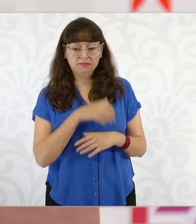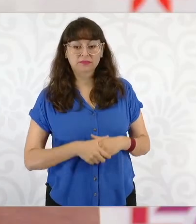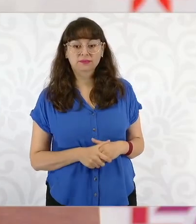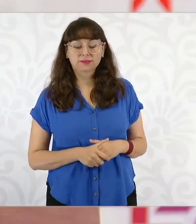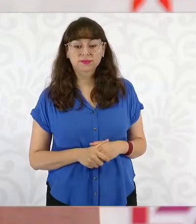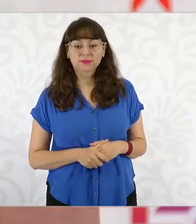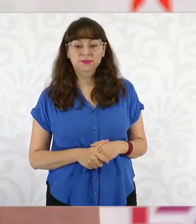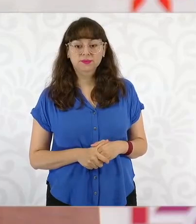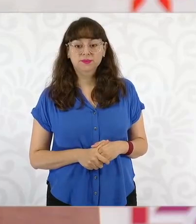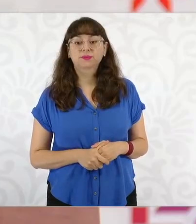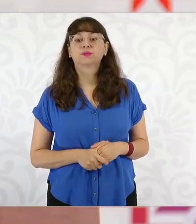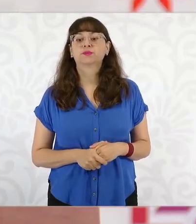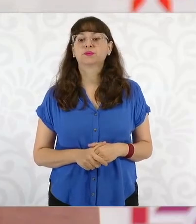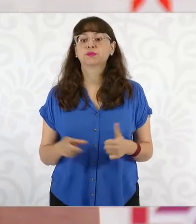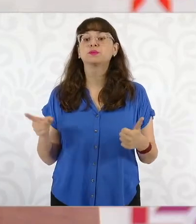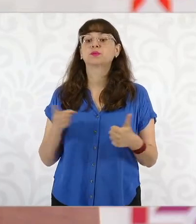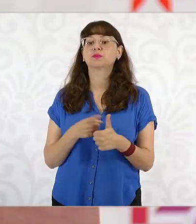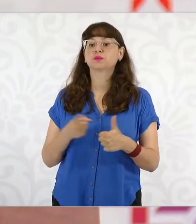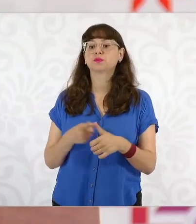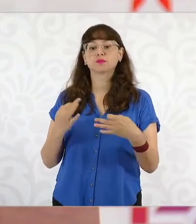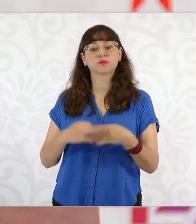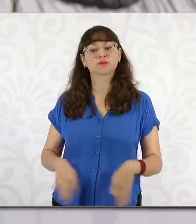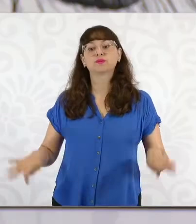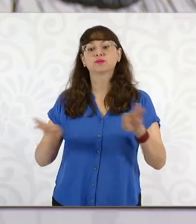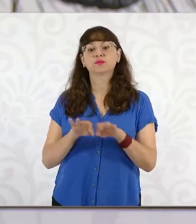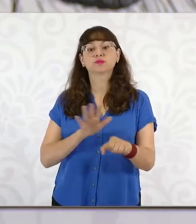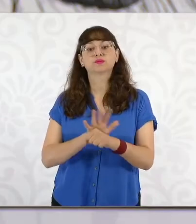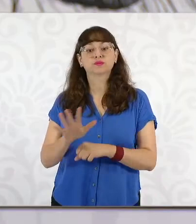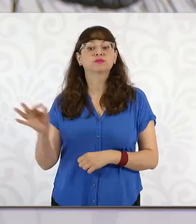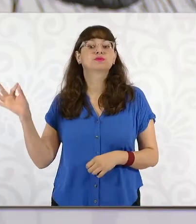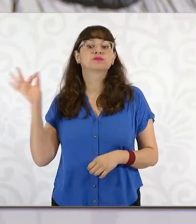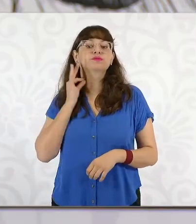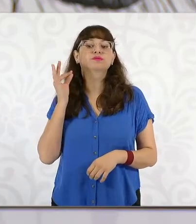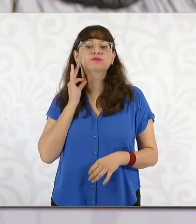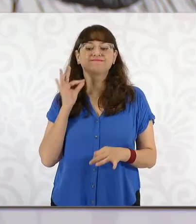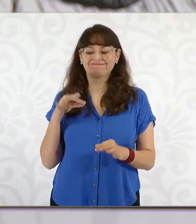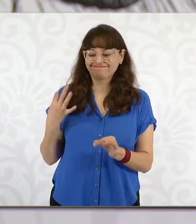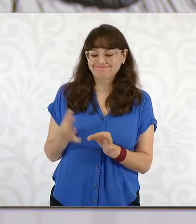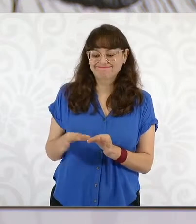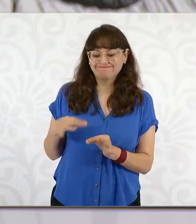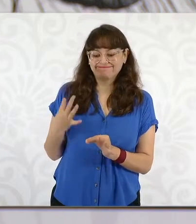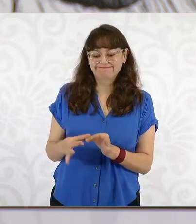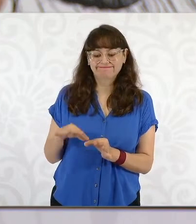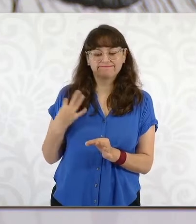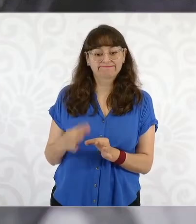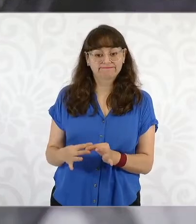Me parece que lo más importante es que haya fiscales que cumplan con su trabajo. Puede